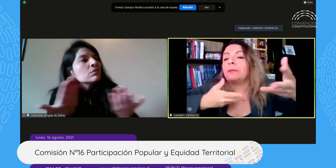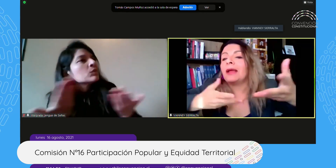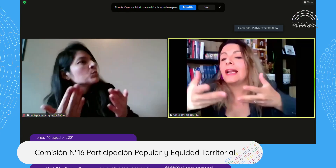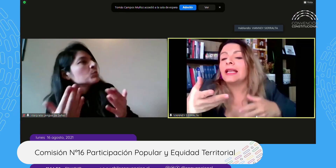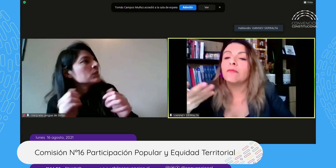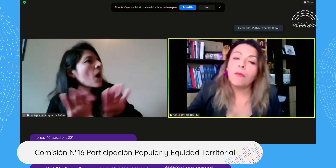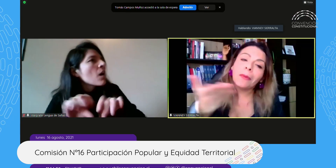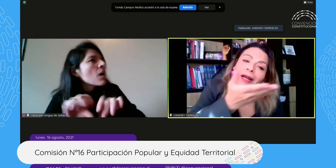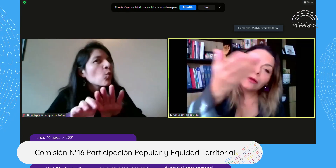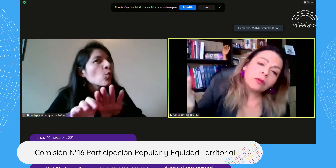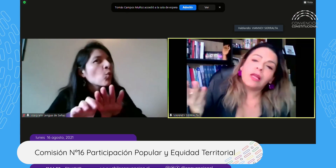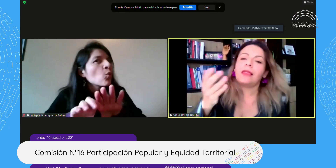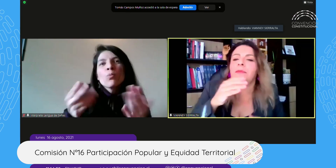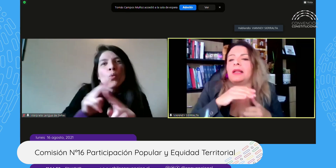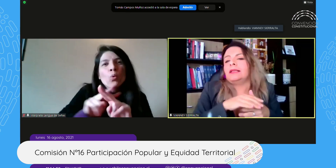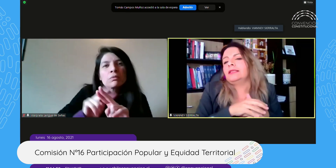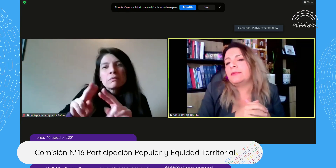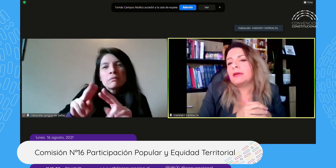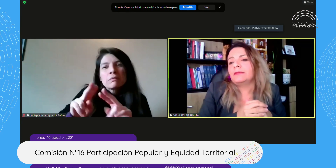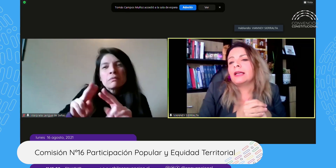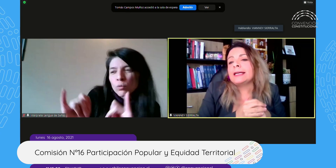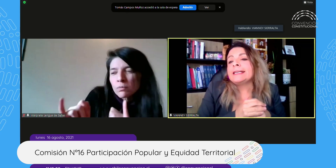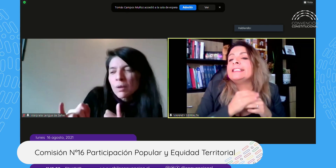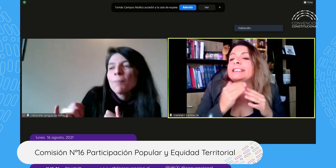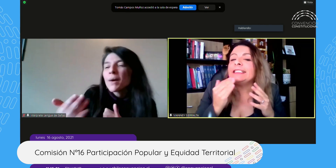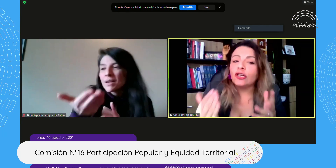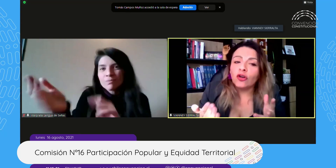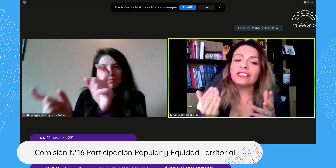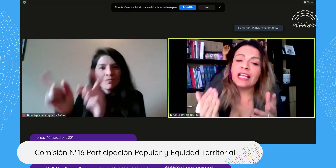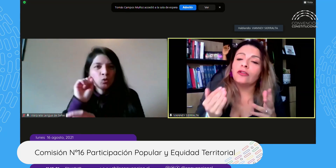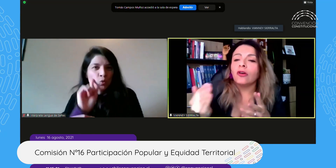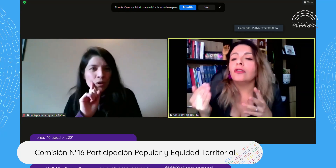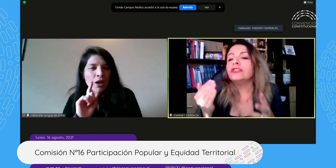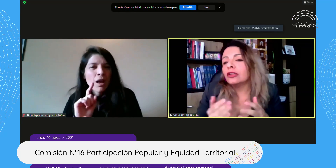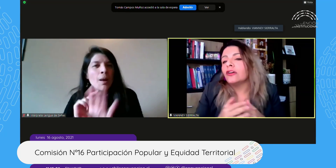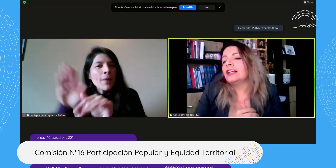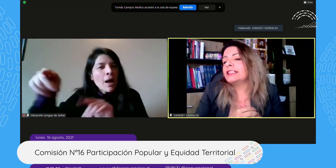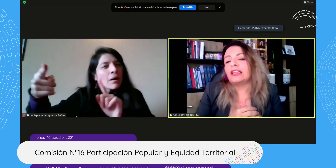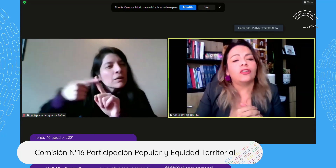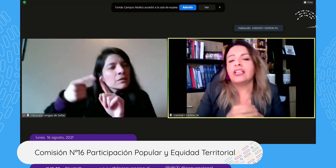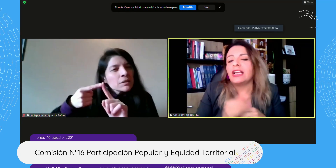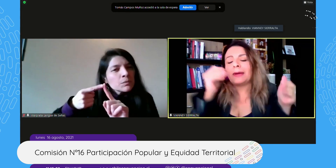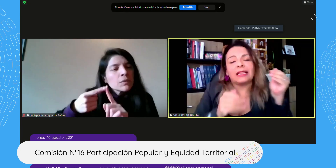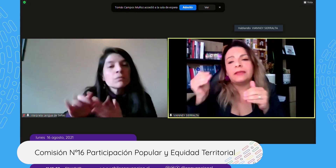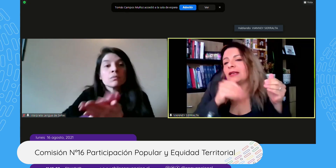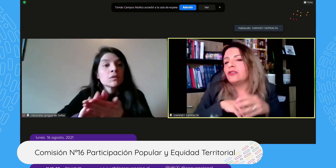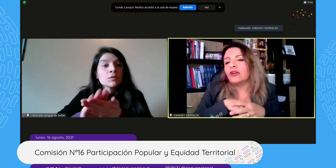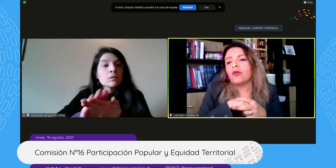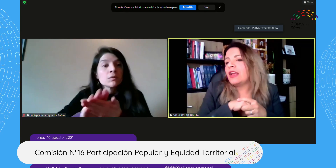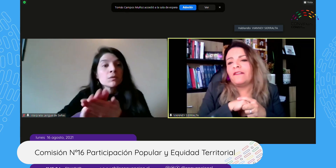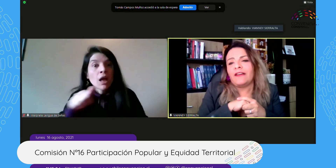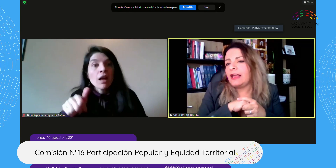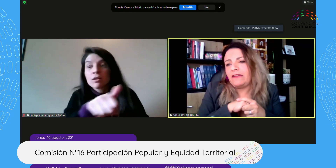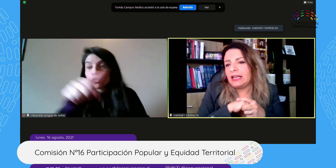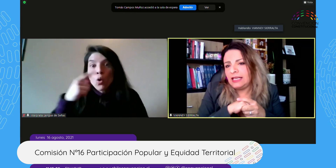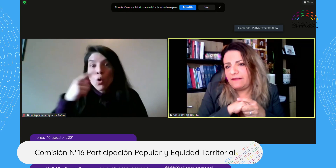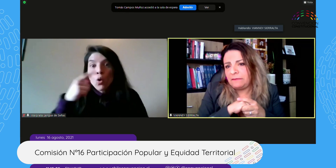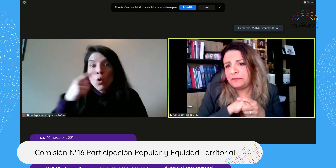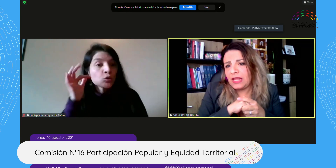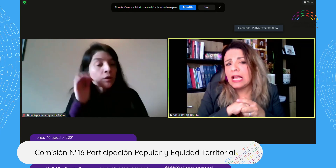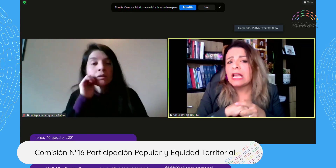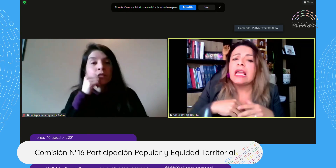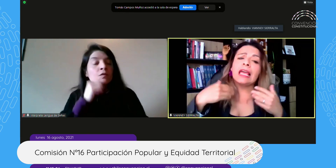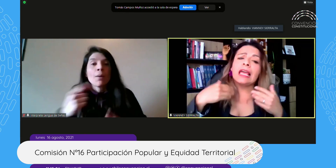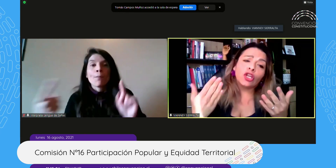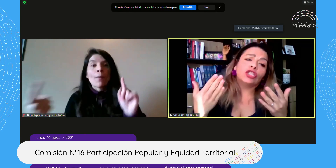podemos generar mecanismos para que ustedes participen. Si no están todos y todas, entonces la participación no es